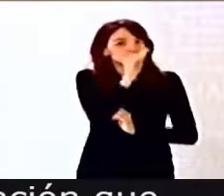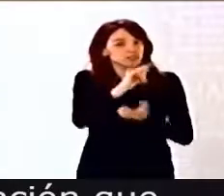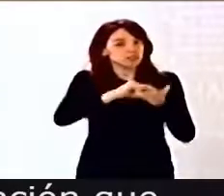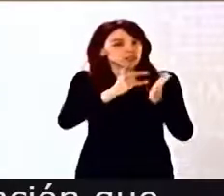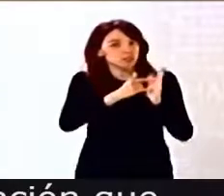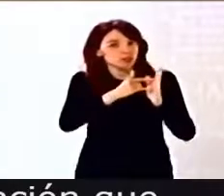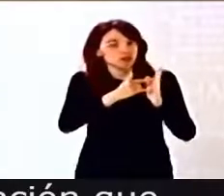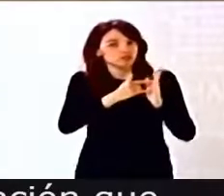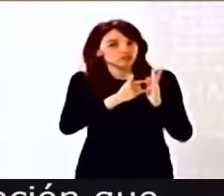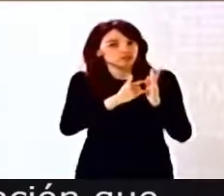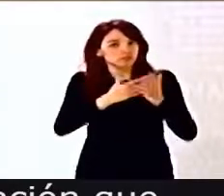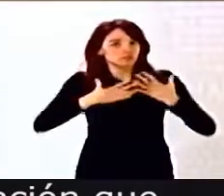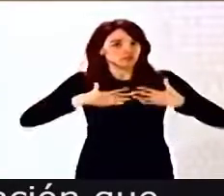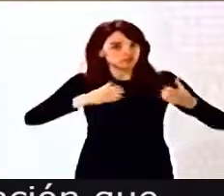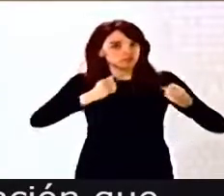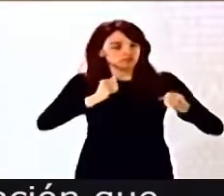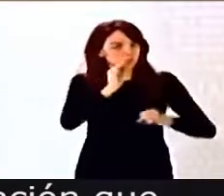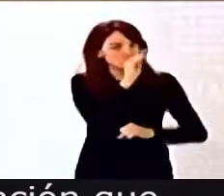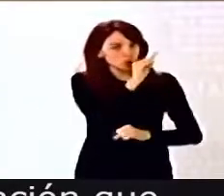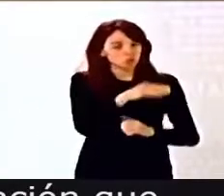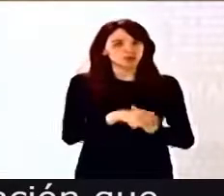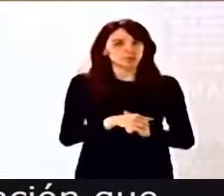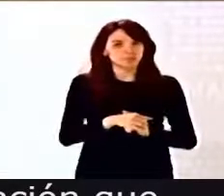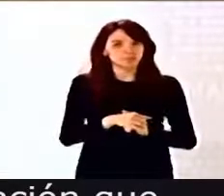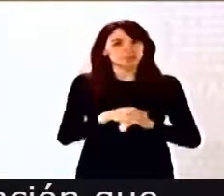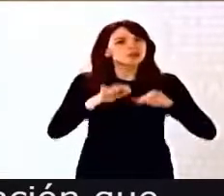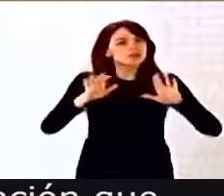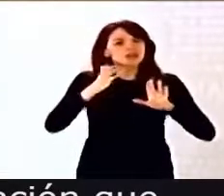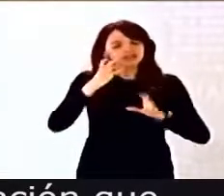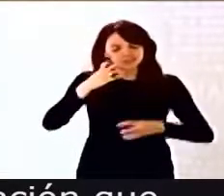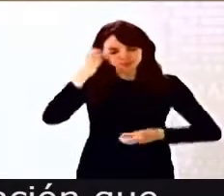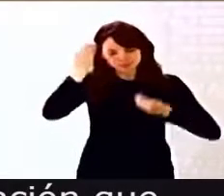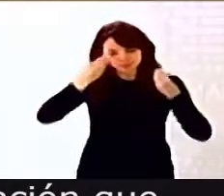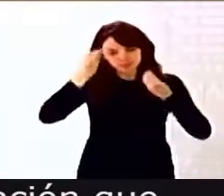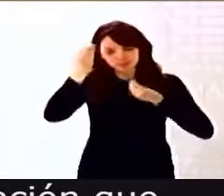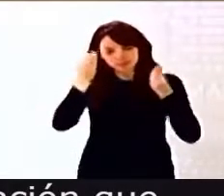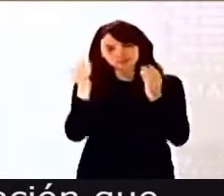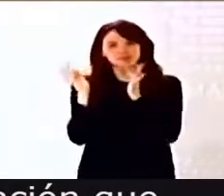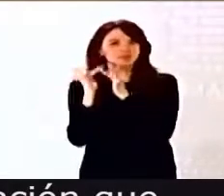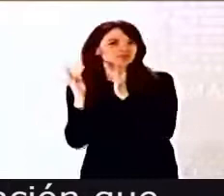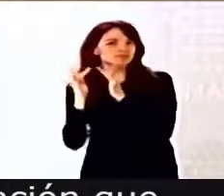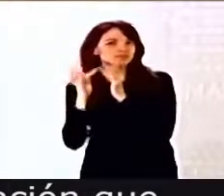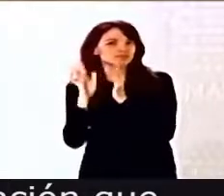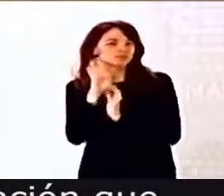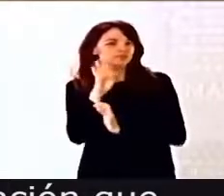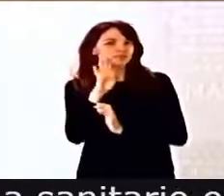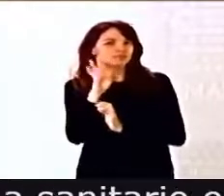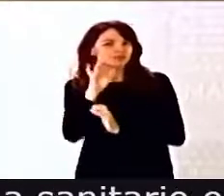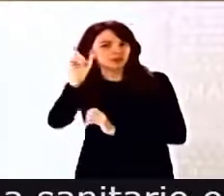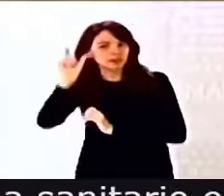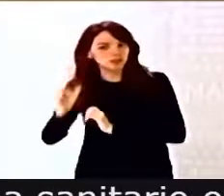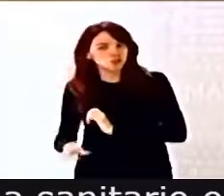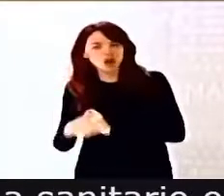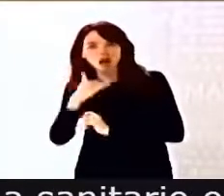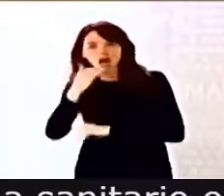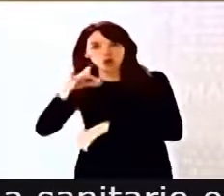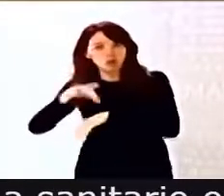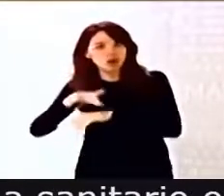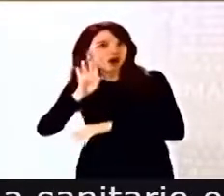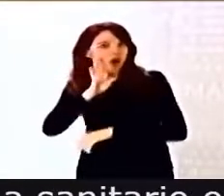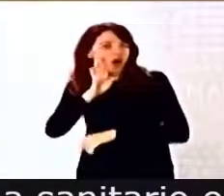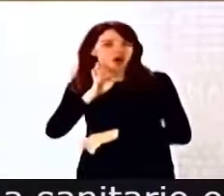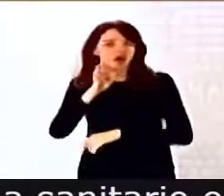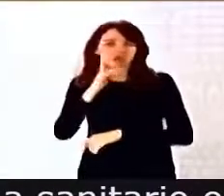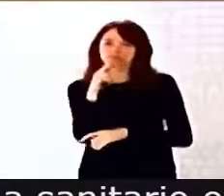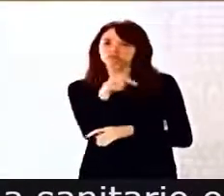pero además, si eso es así, o si tenemos duda que hemos estado en un contacto estrecho con una persona positiva, intentar